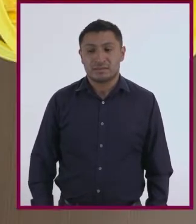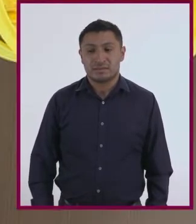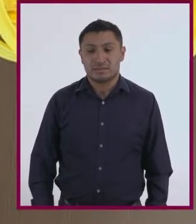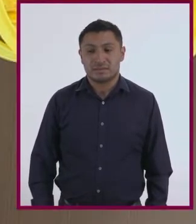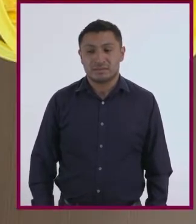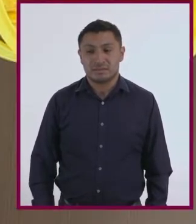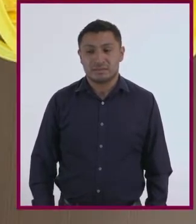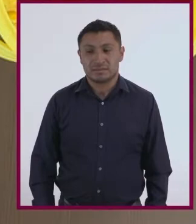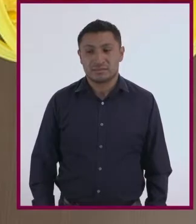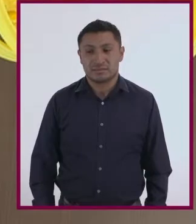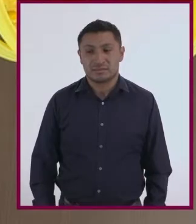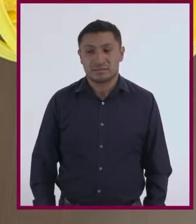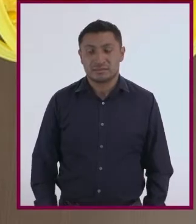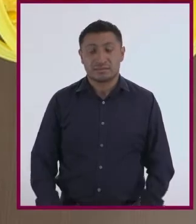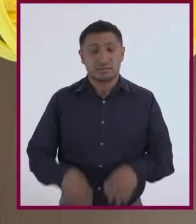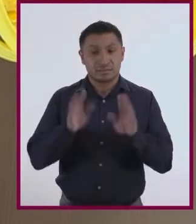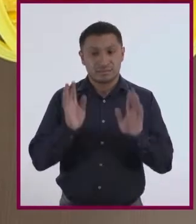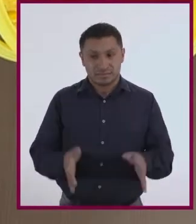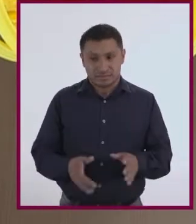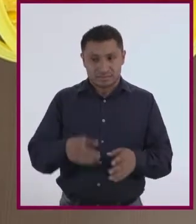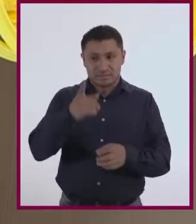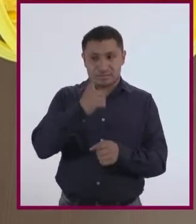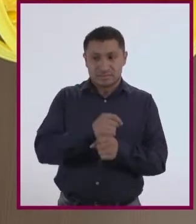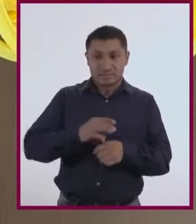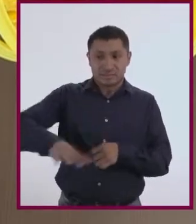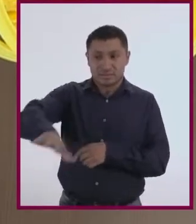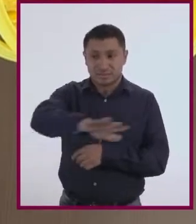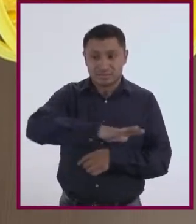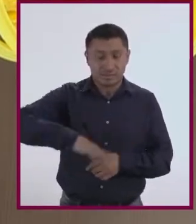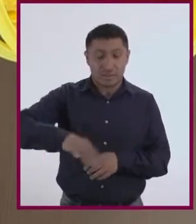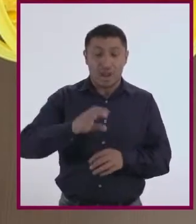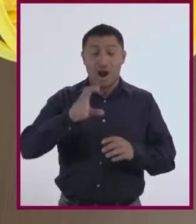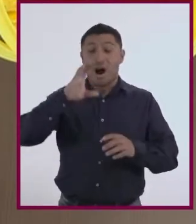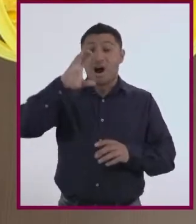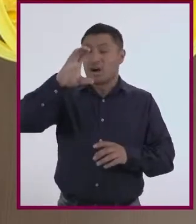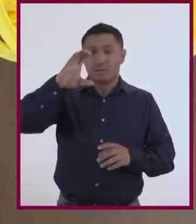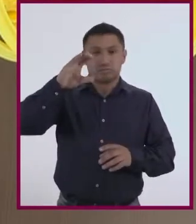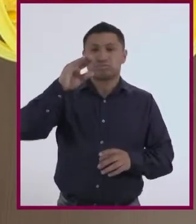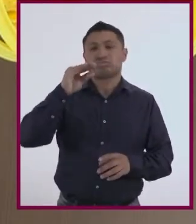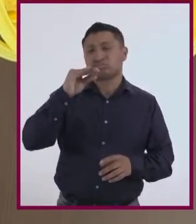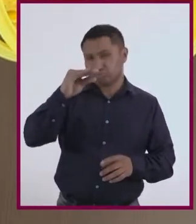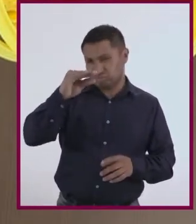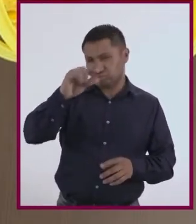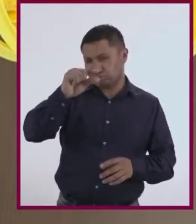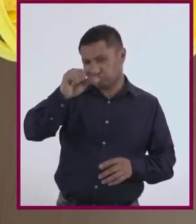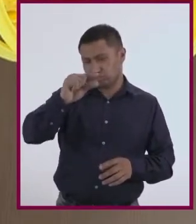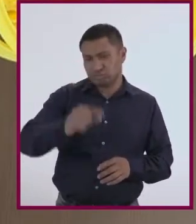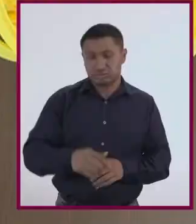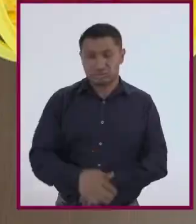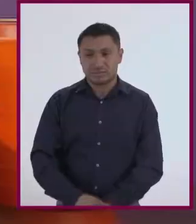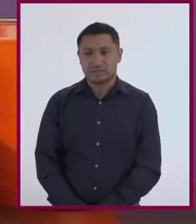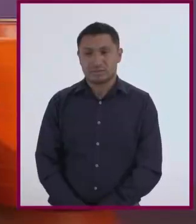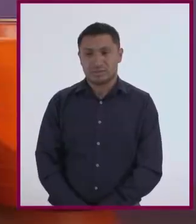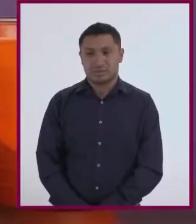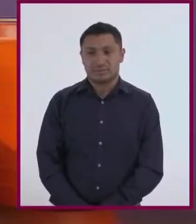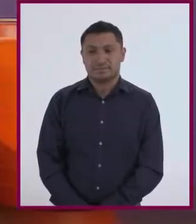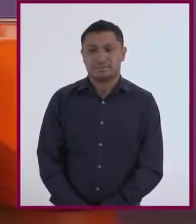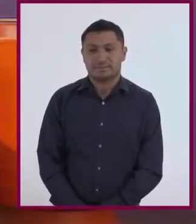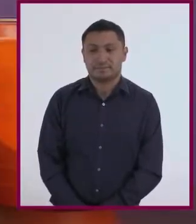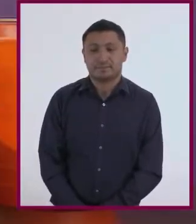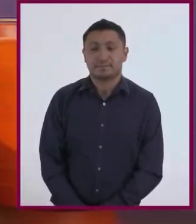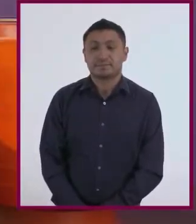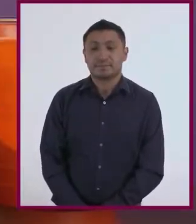y ya que agregamos nuestra primera capa, no muy gruesa de materia húmeda,